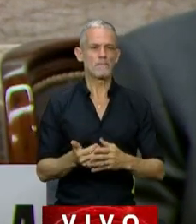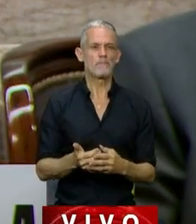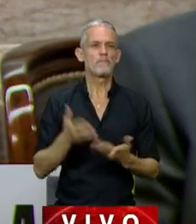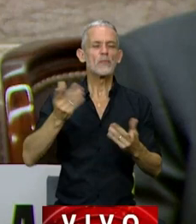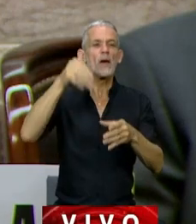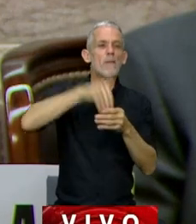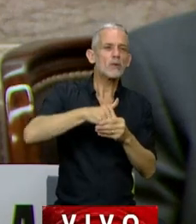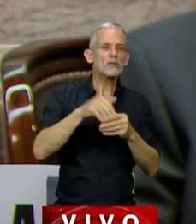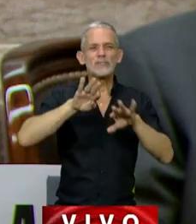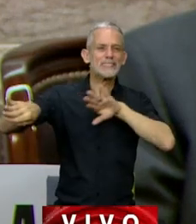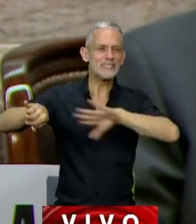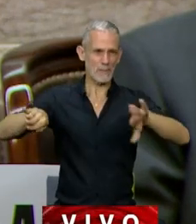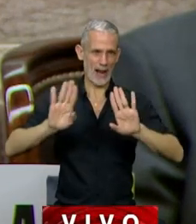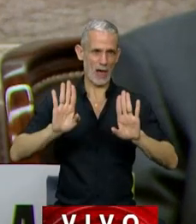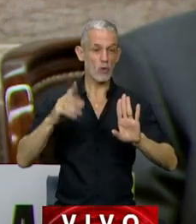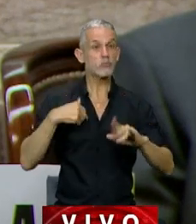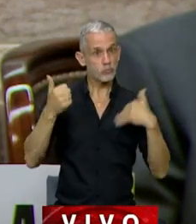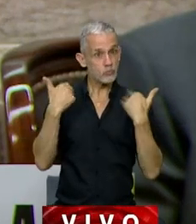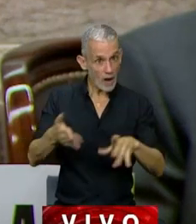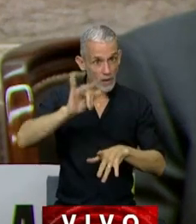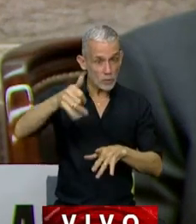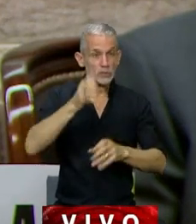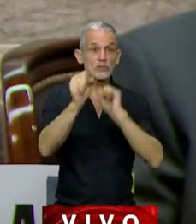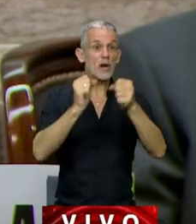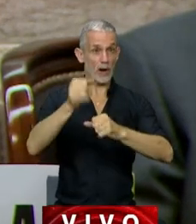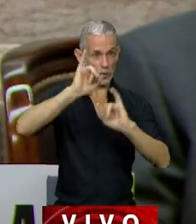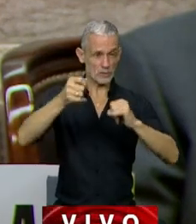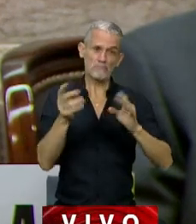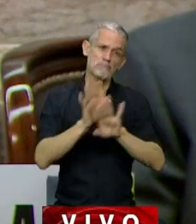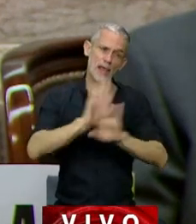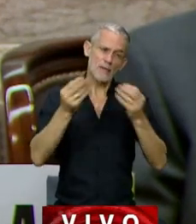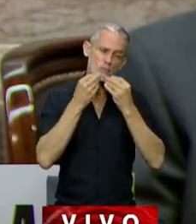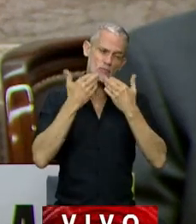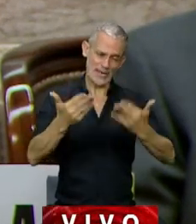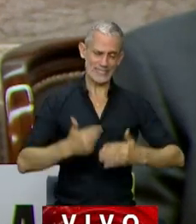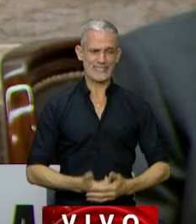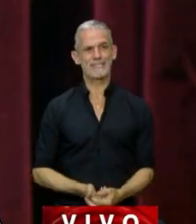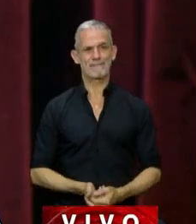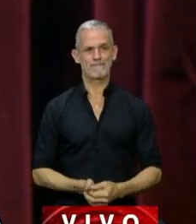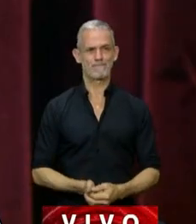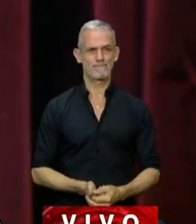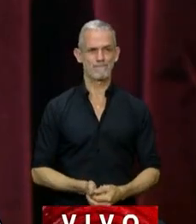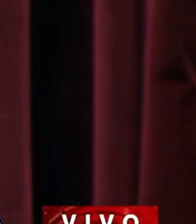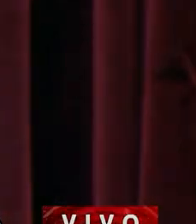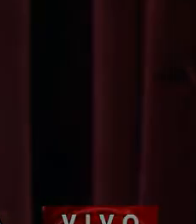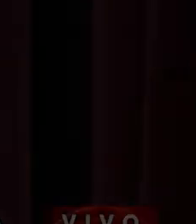de la votación y nos ponemos del lado de los trabajadores. Nada más, señor presidente. Gracias, diputado Vilca.